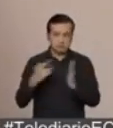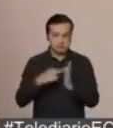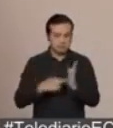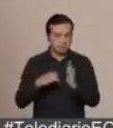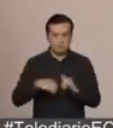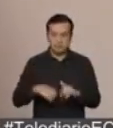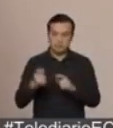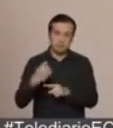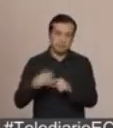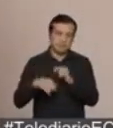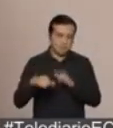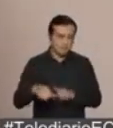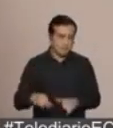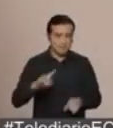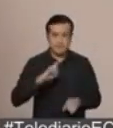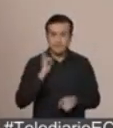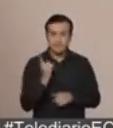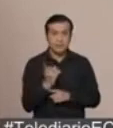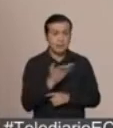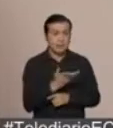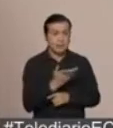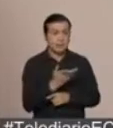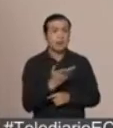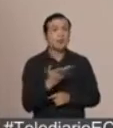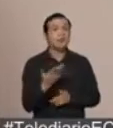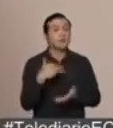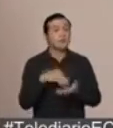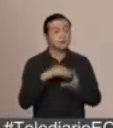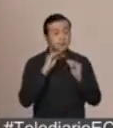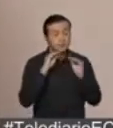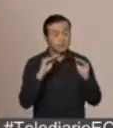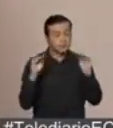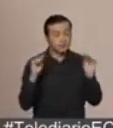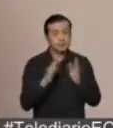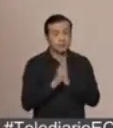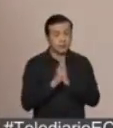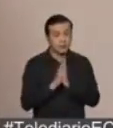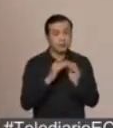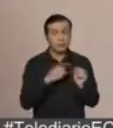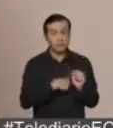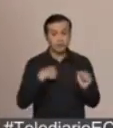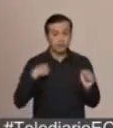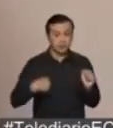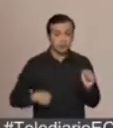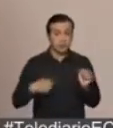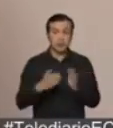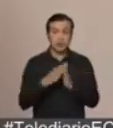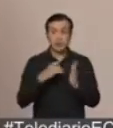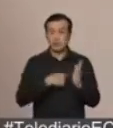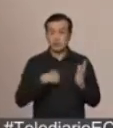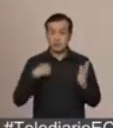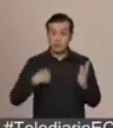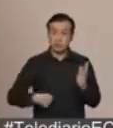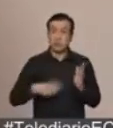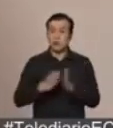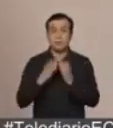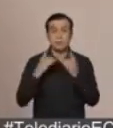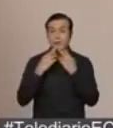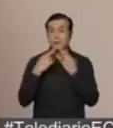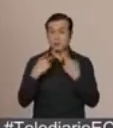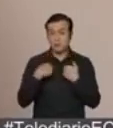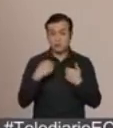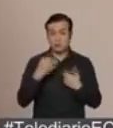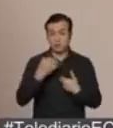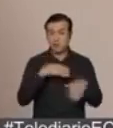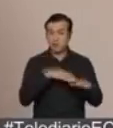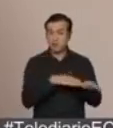tanto, pueden exportar, pero nuevamente estamos insistiendo con las autoridades de aduana para ratificar que esto efectivamente